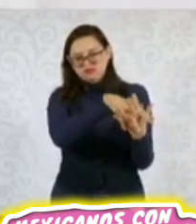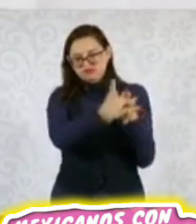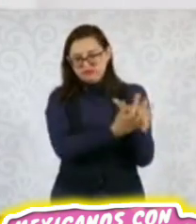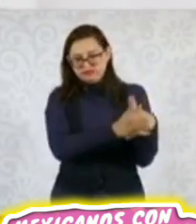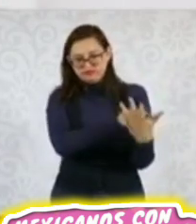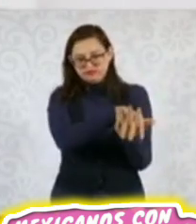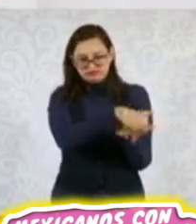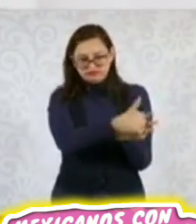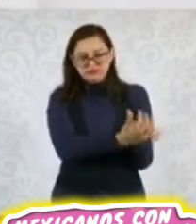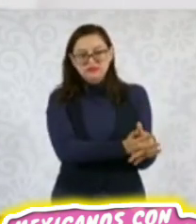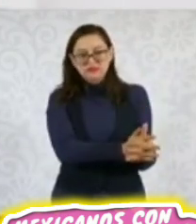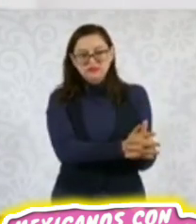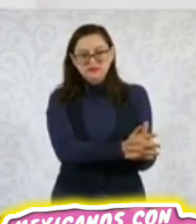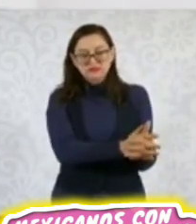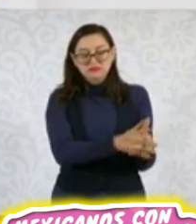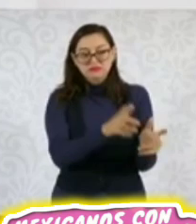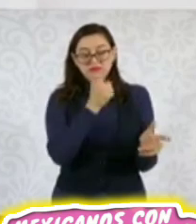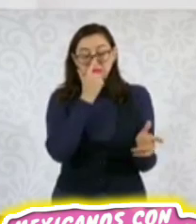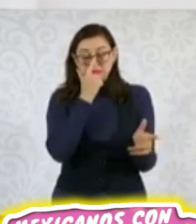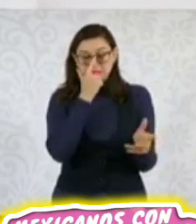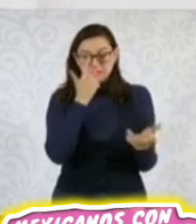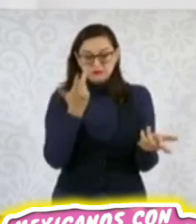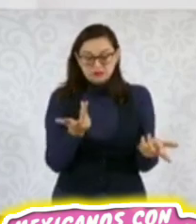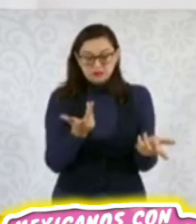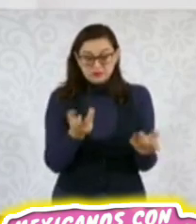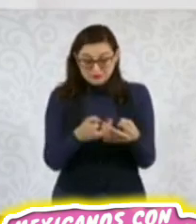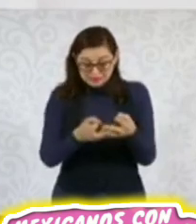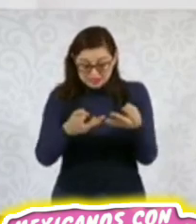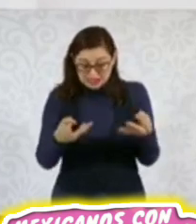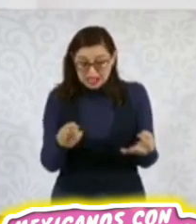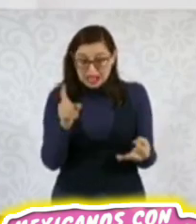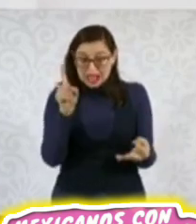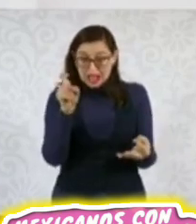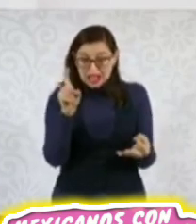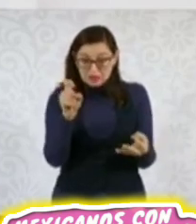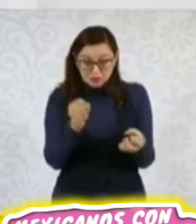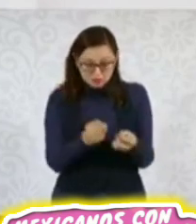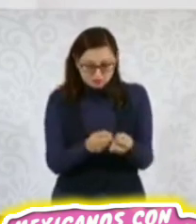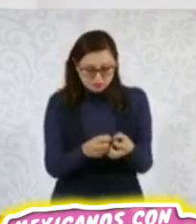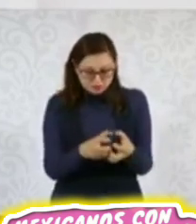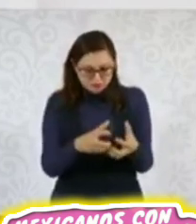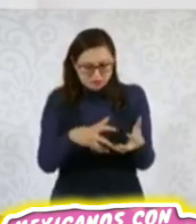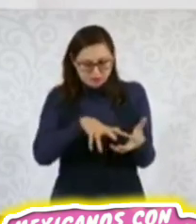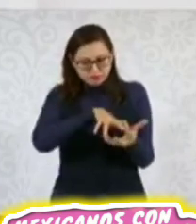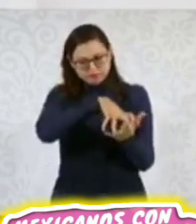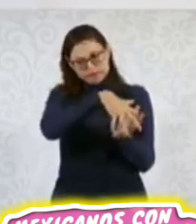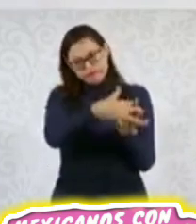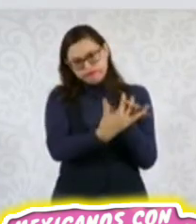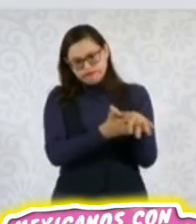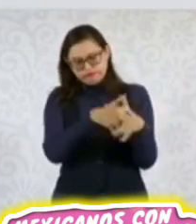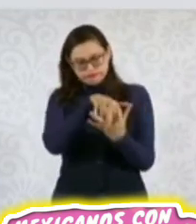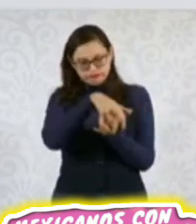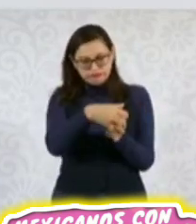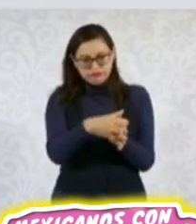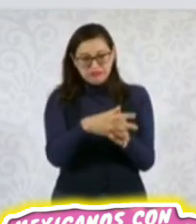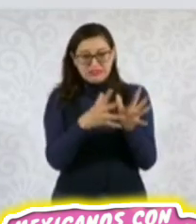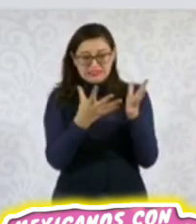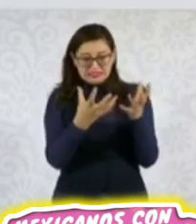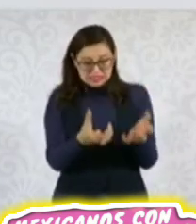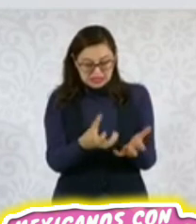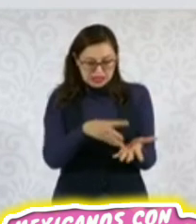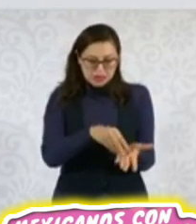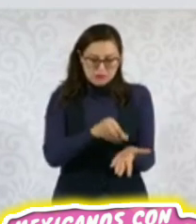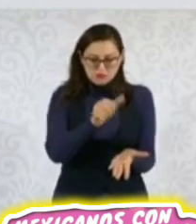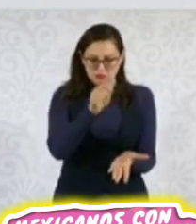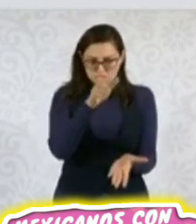que cuando recibe agua se expanden, se hace como, y cuando se secan, pues son como polvo.